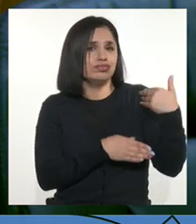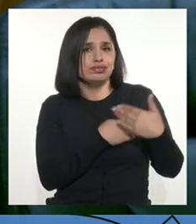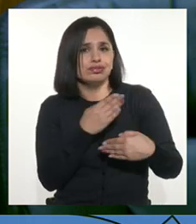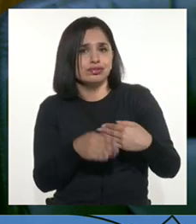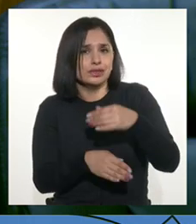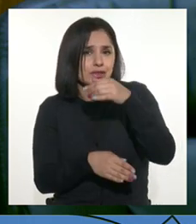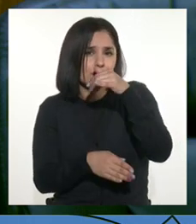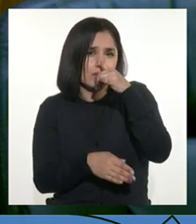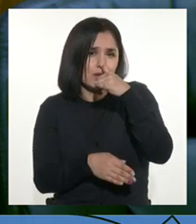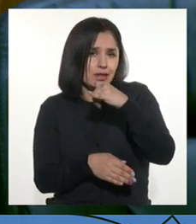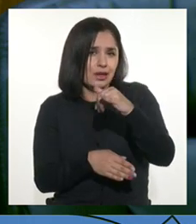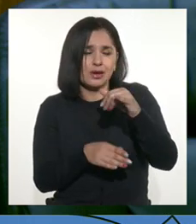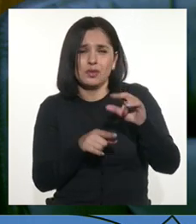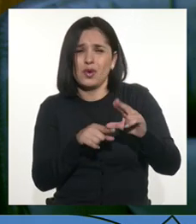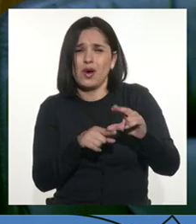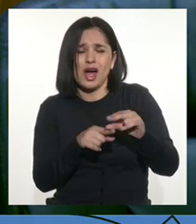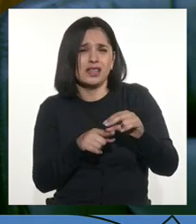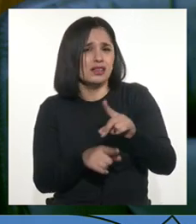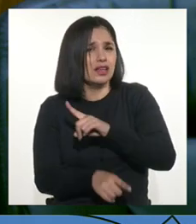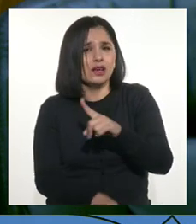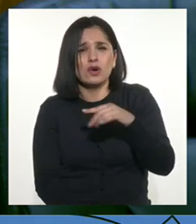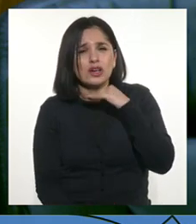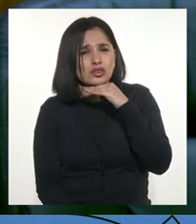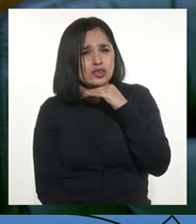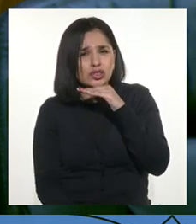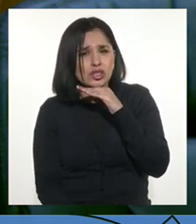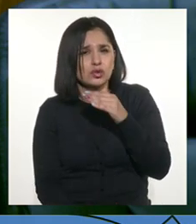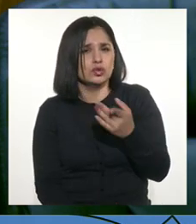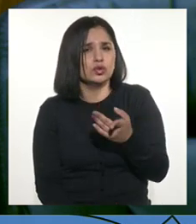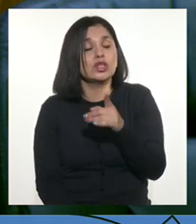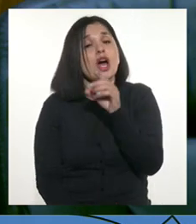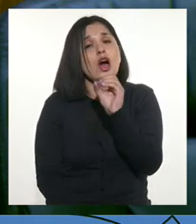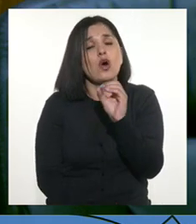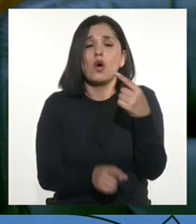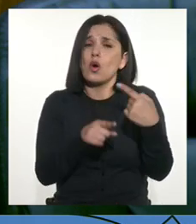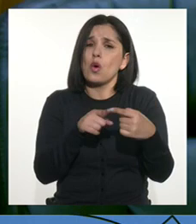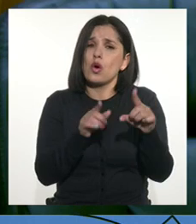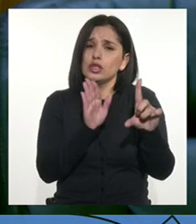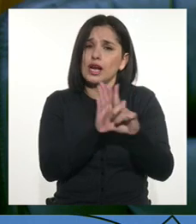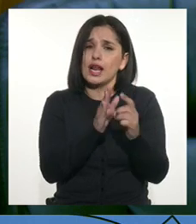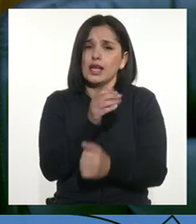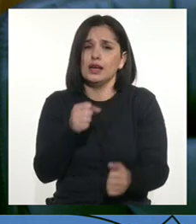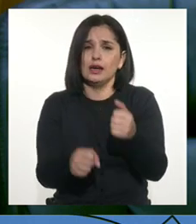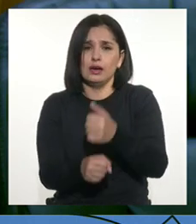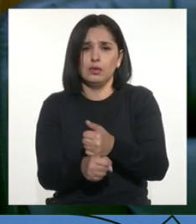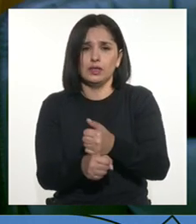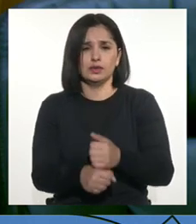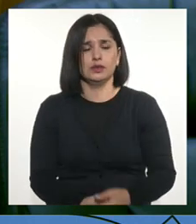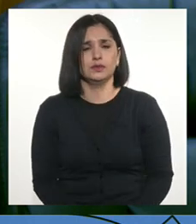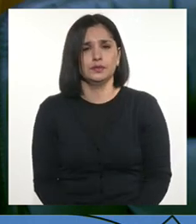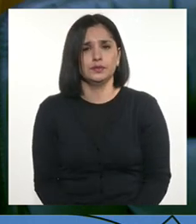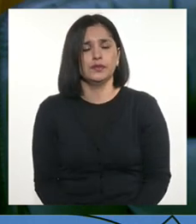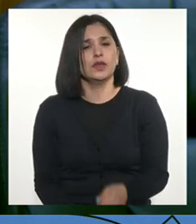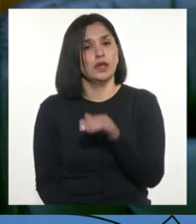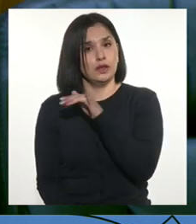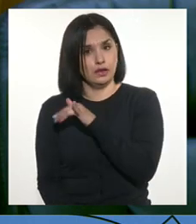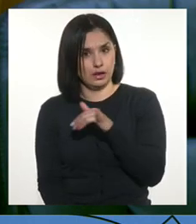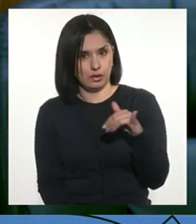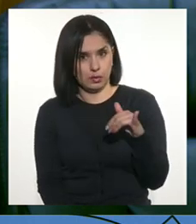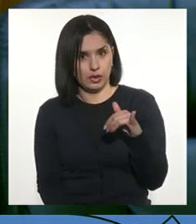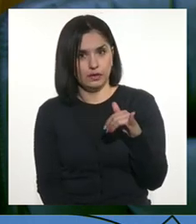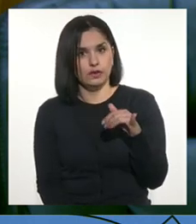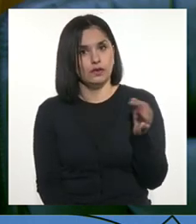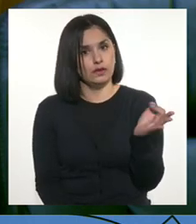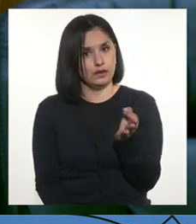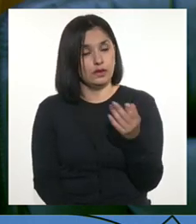ha caído en desuso obsolescencia o ha sido superada por leyes más modernas luego destaca